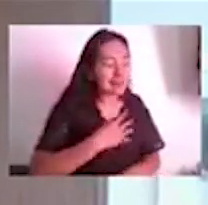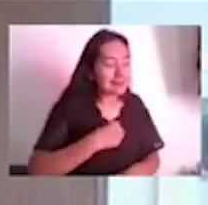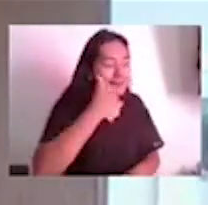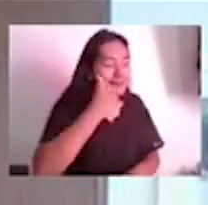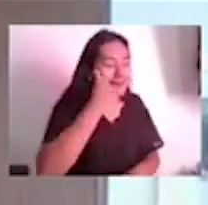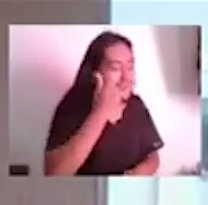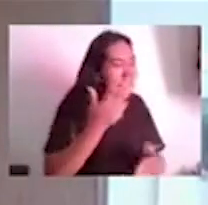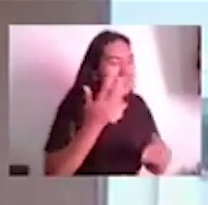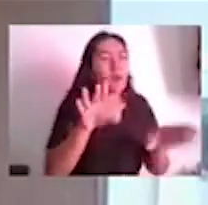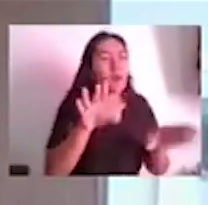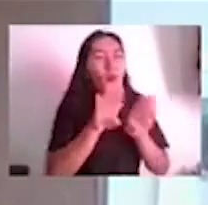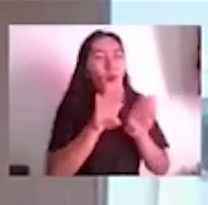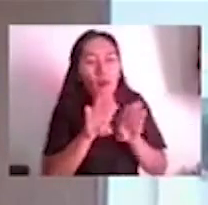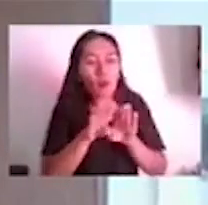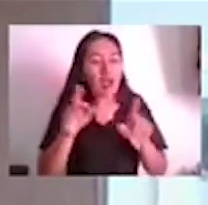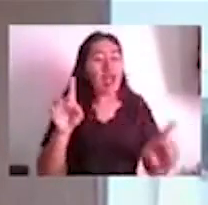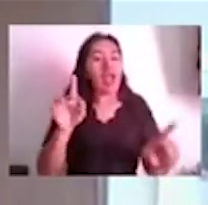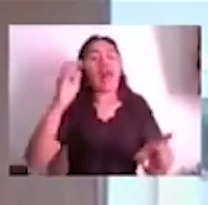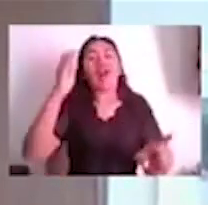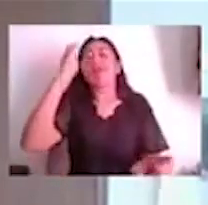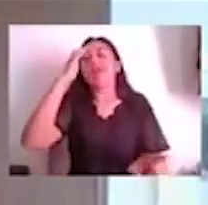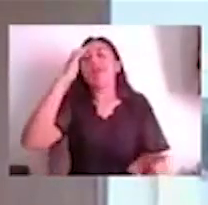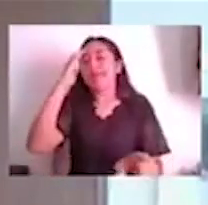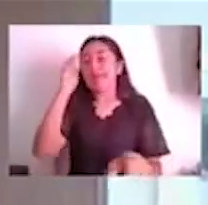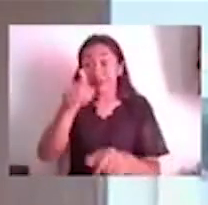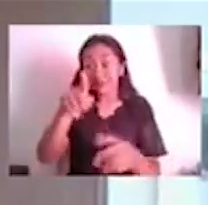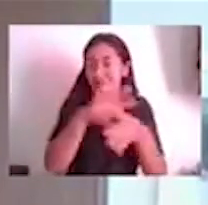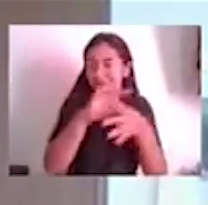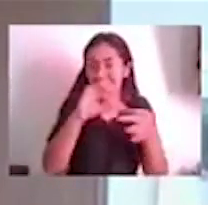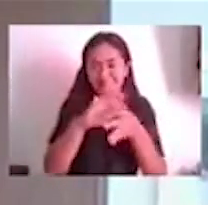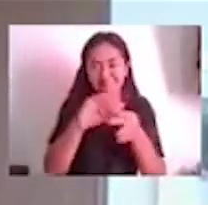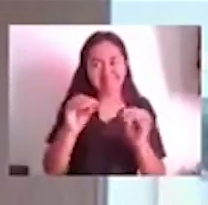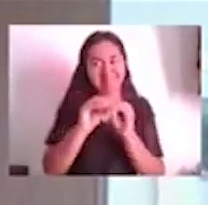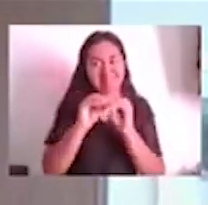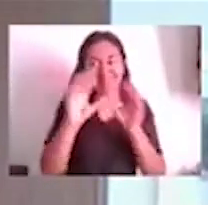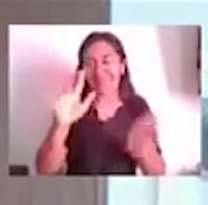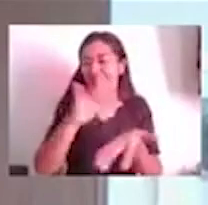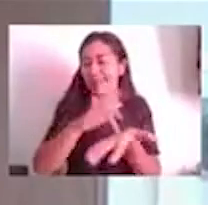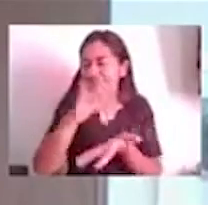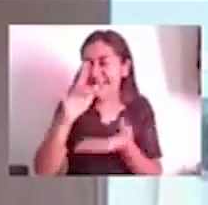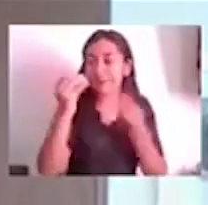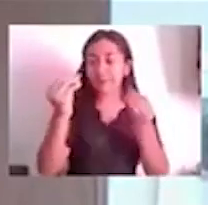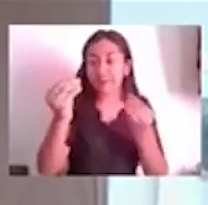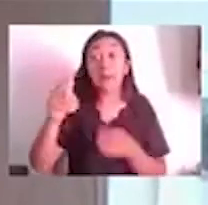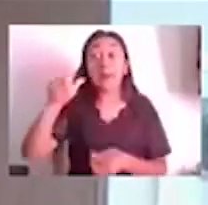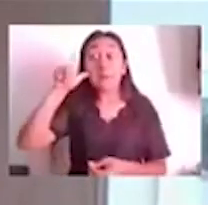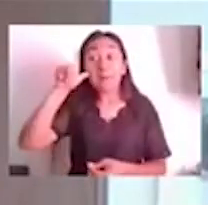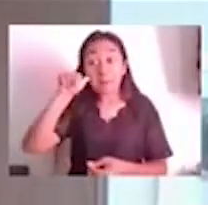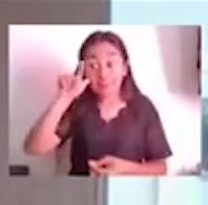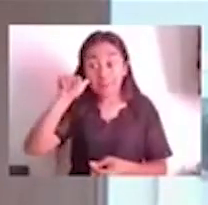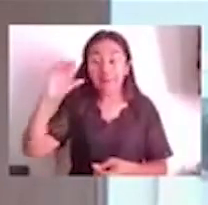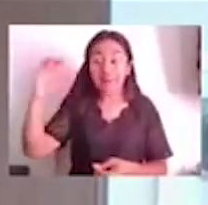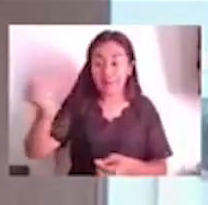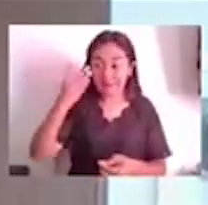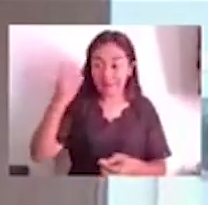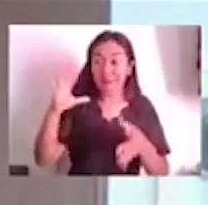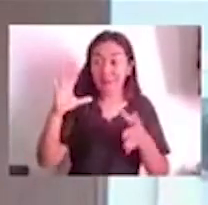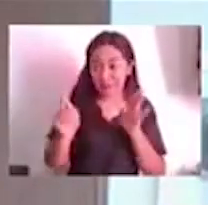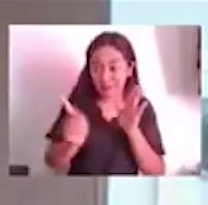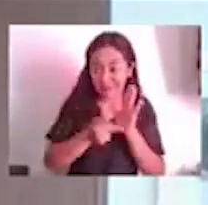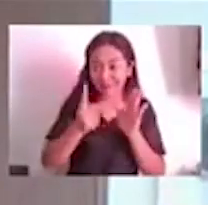estas reflexiones, Ana, muchísimas gracias. El día de mañana vamos a tener, si se fijan, hoy empezamos a